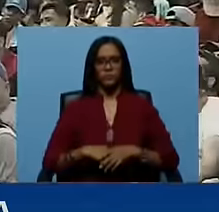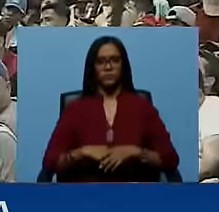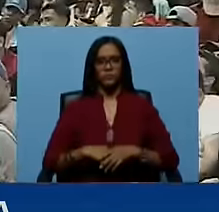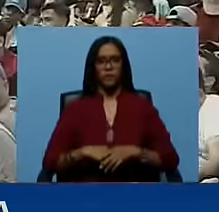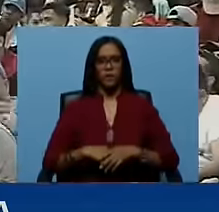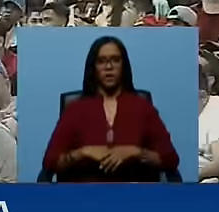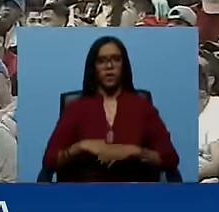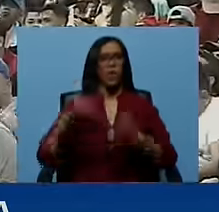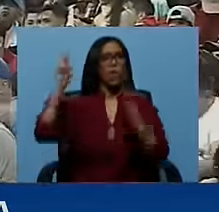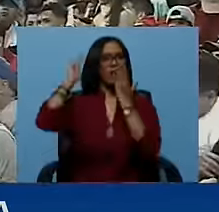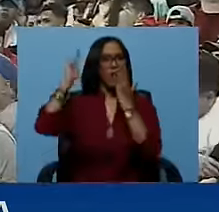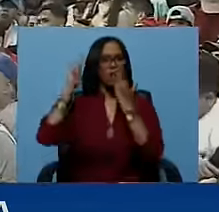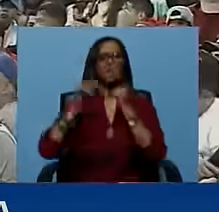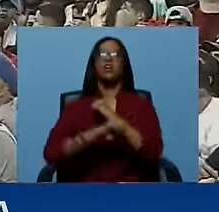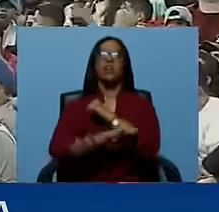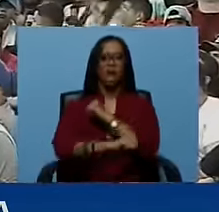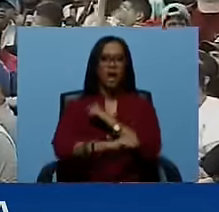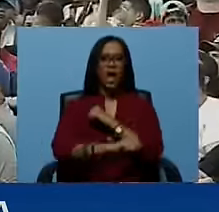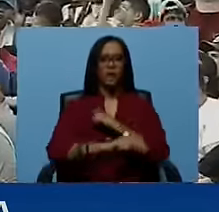Guaycaipuro fue traicionado.